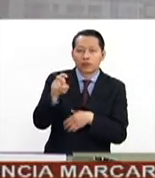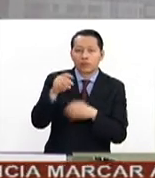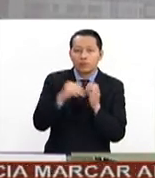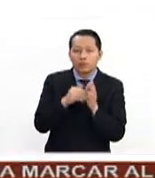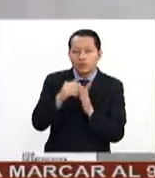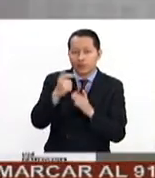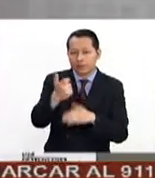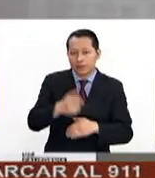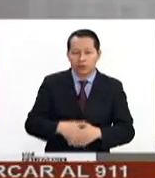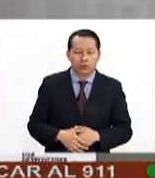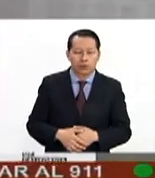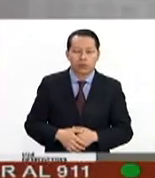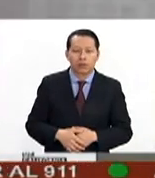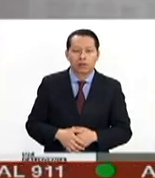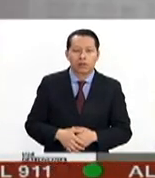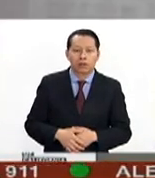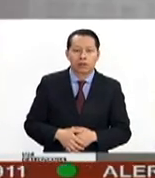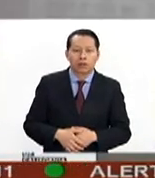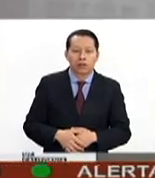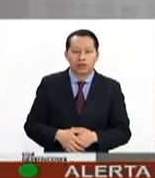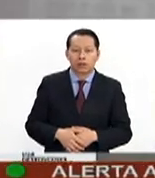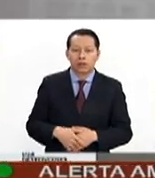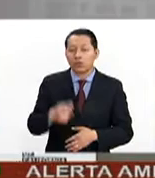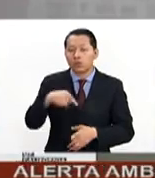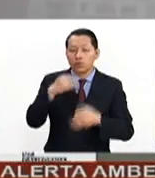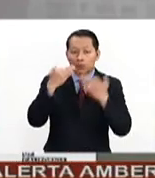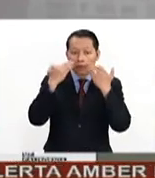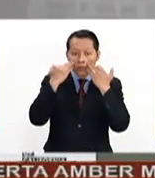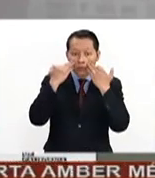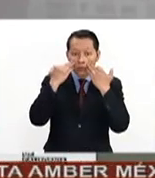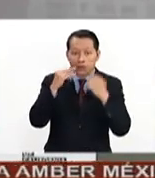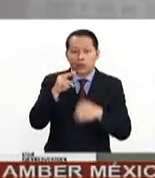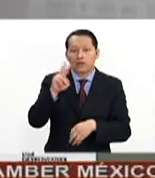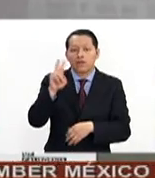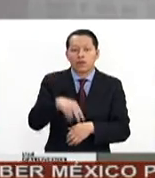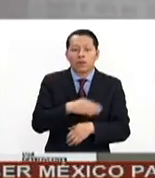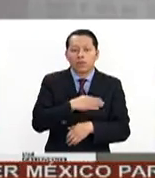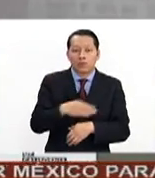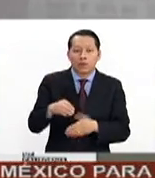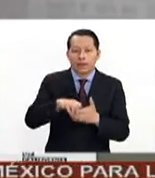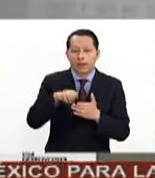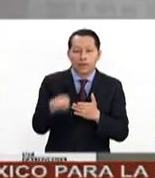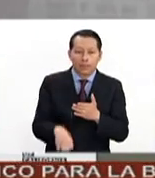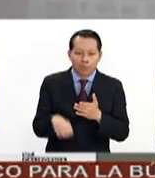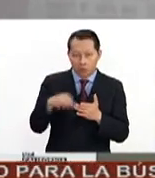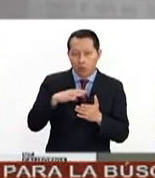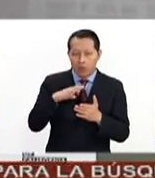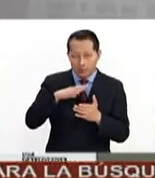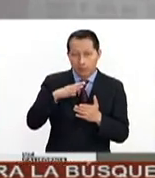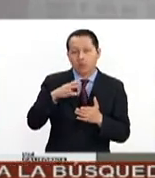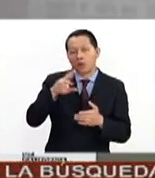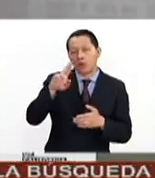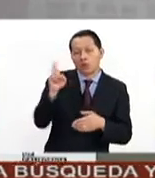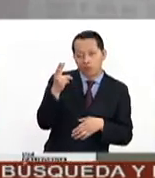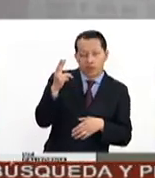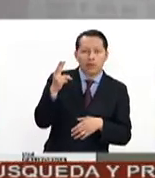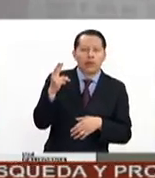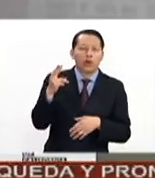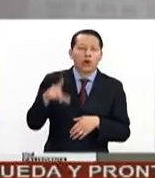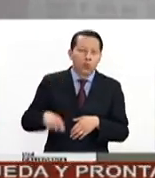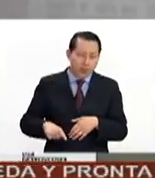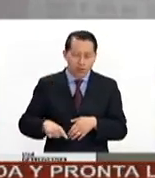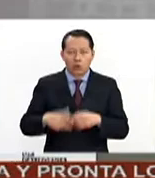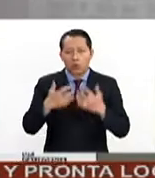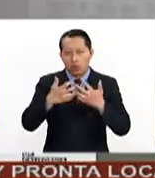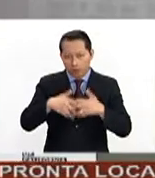de pesos. Lo que ven hoy es un buen ejemplo de la academia, el gobierno y la industria trabajando